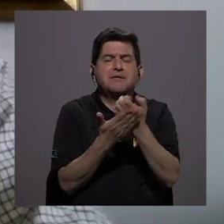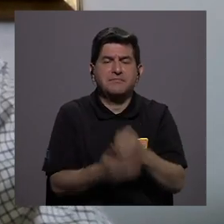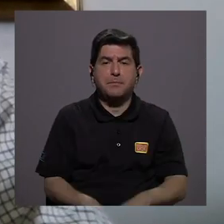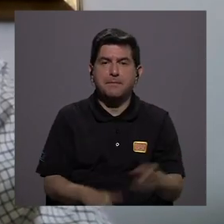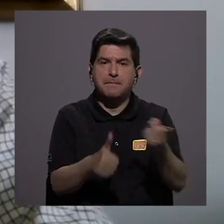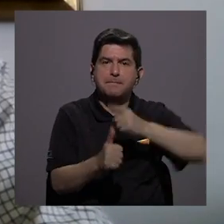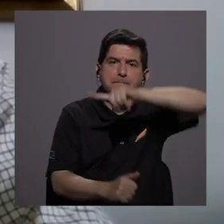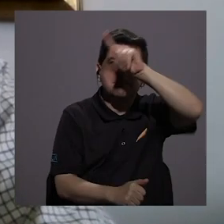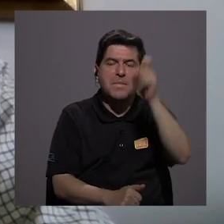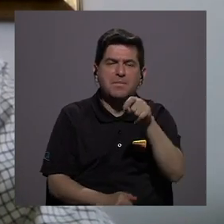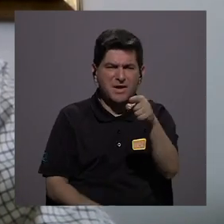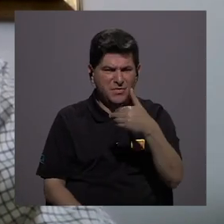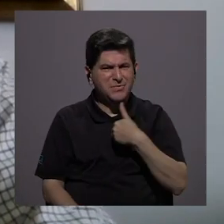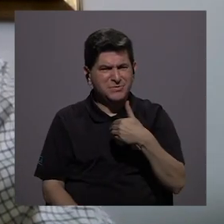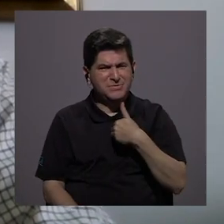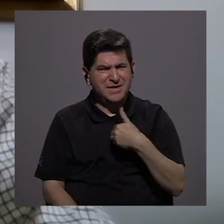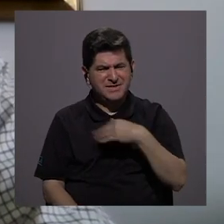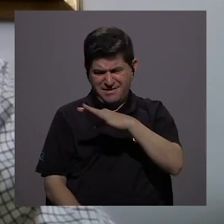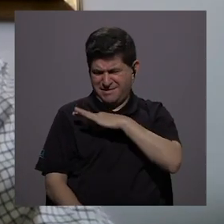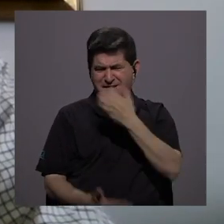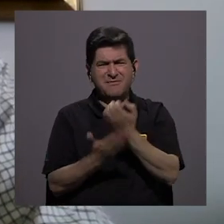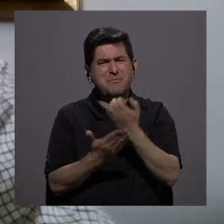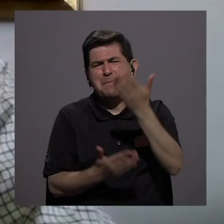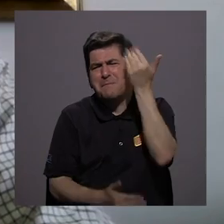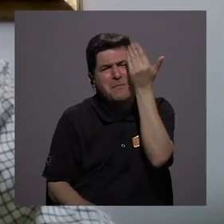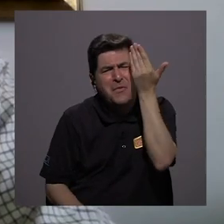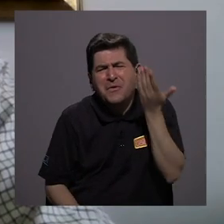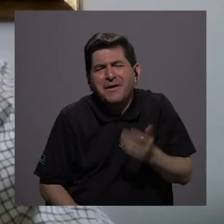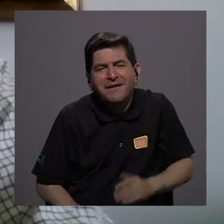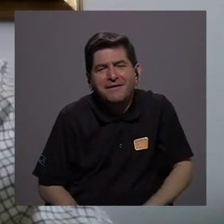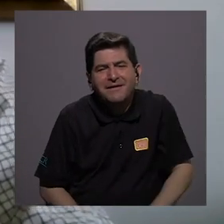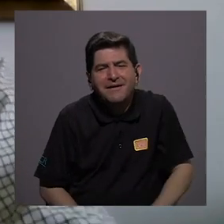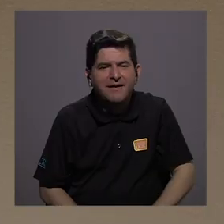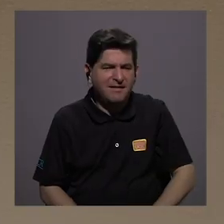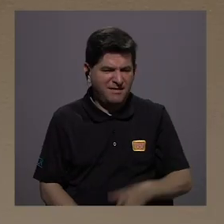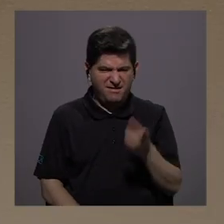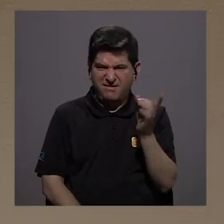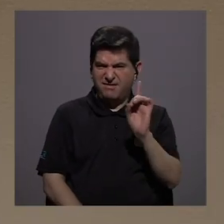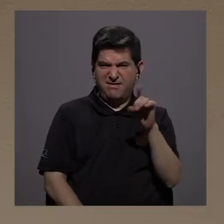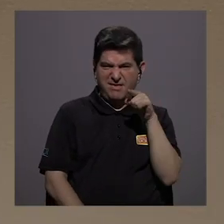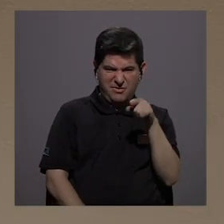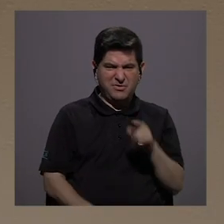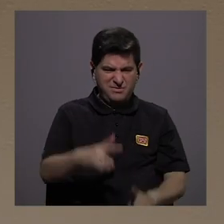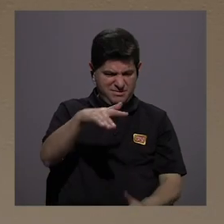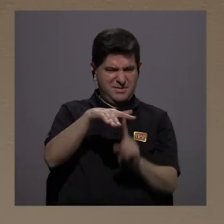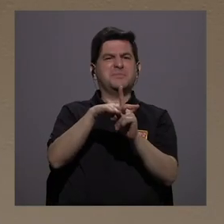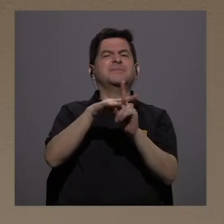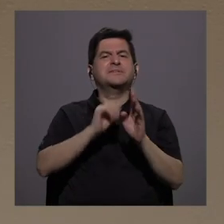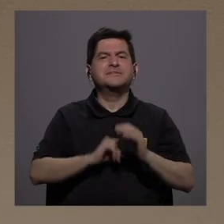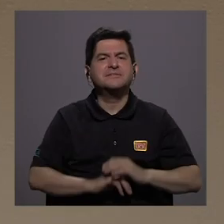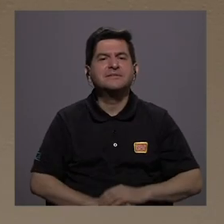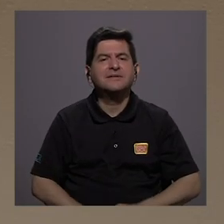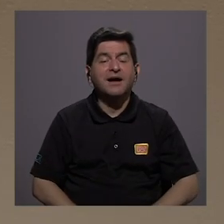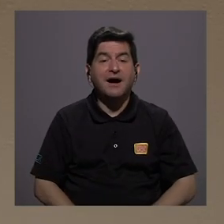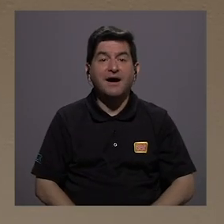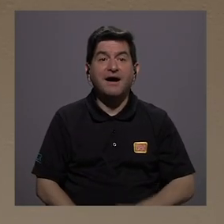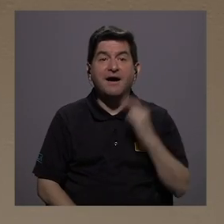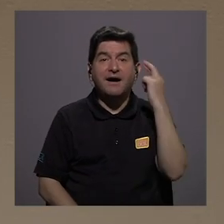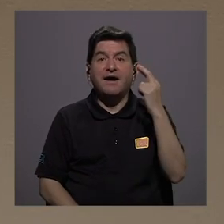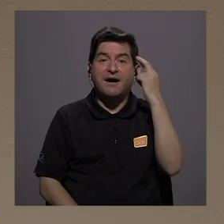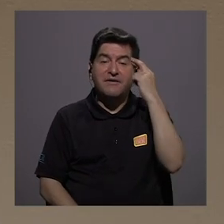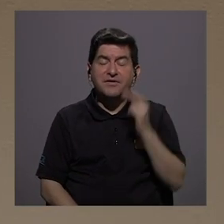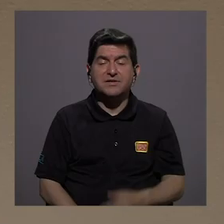primera pregunta que uno se hace es ¿por qué tienen superávits? Sí. ¿De dónde han salido esos superávits? Y muy a menudo es porque se les